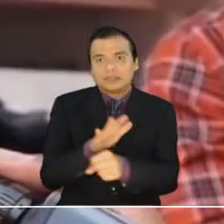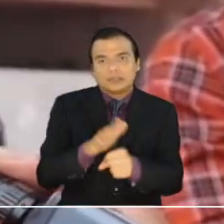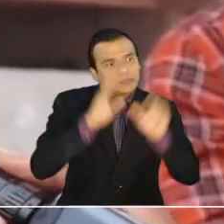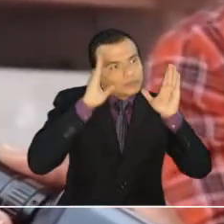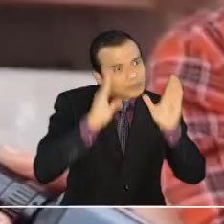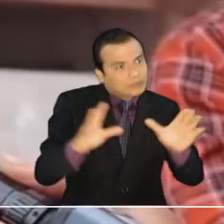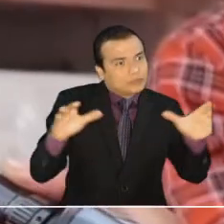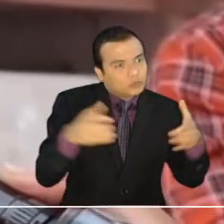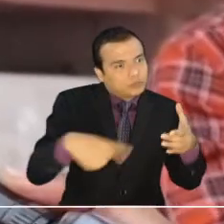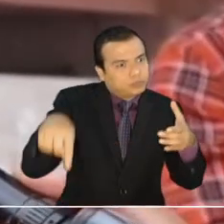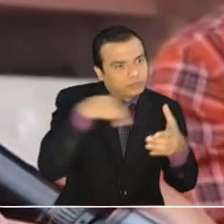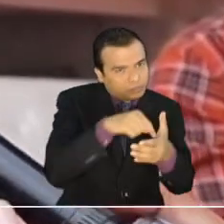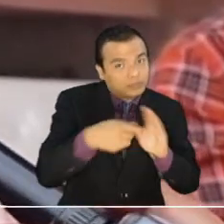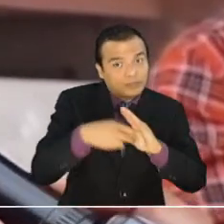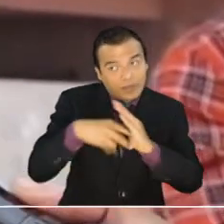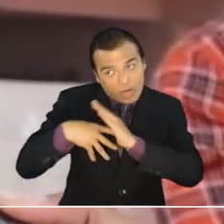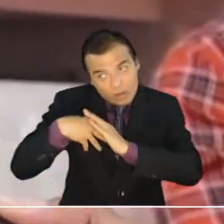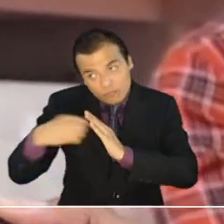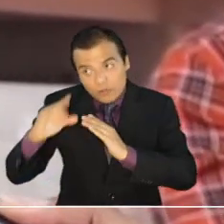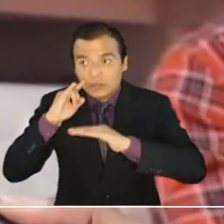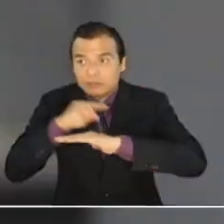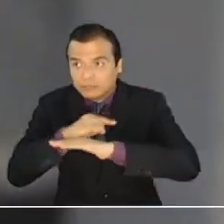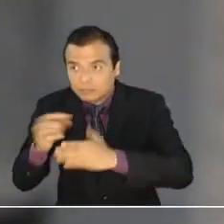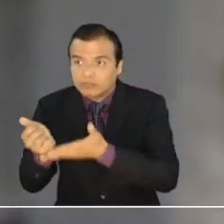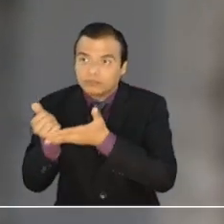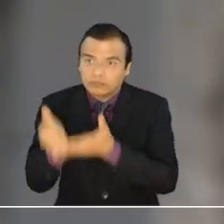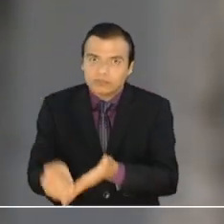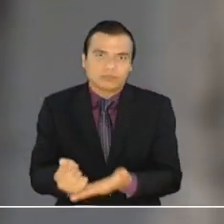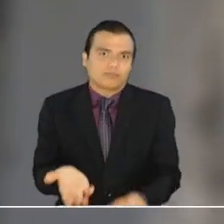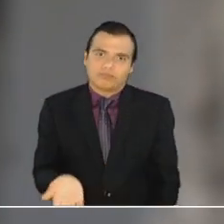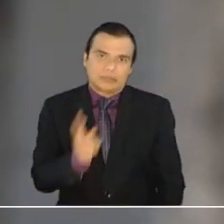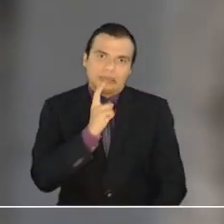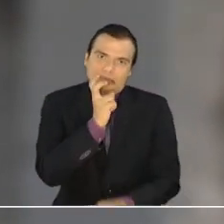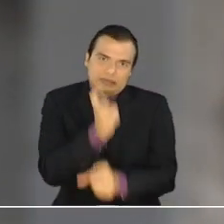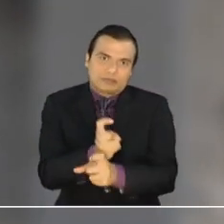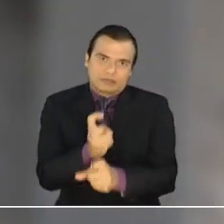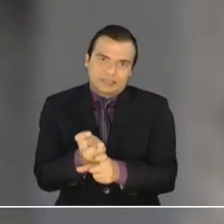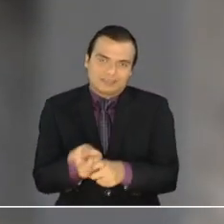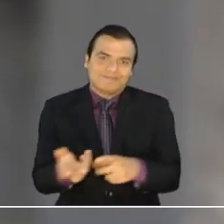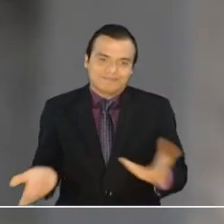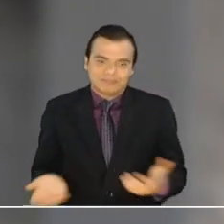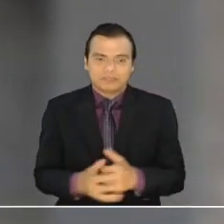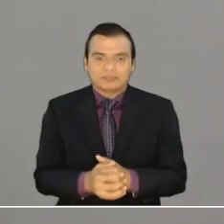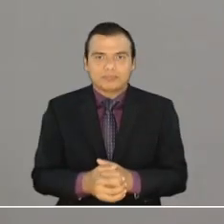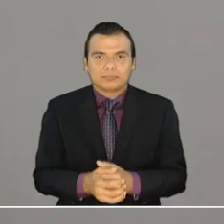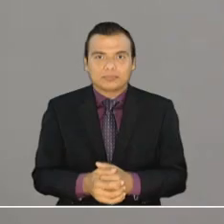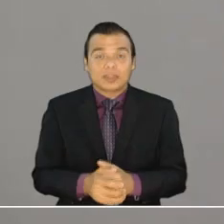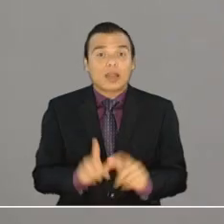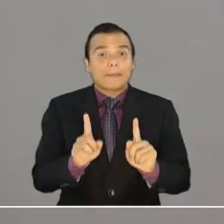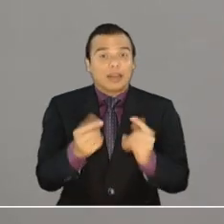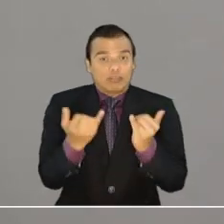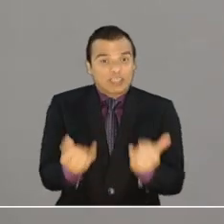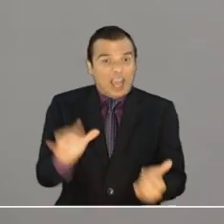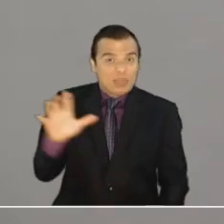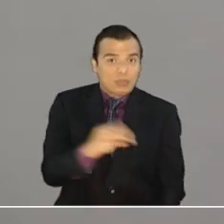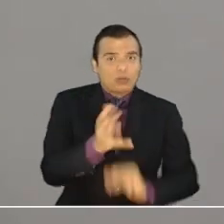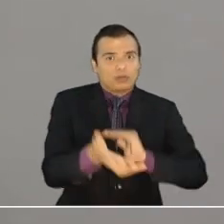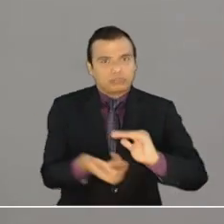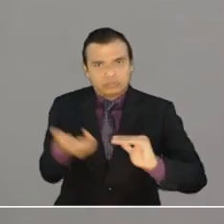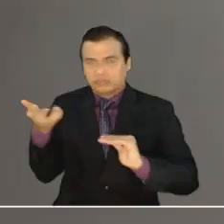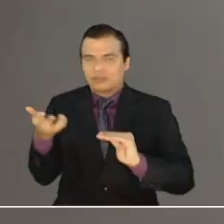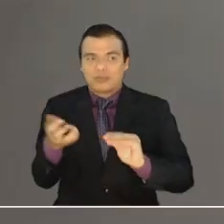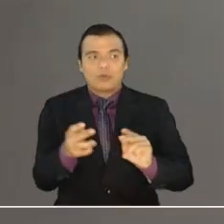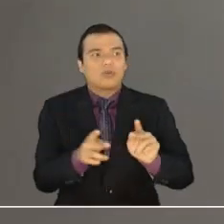actividades preventivas de patrullaje y actividades operativas este proceso será paulatino y se le dará prioridad a aquellas personas que están en calidad de